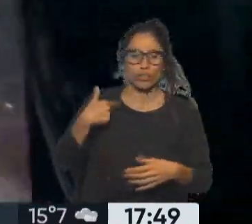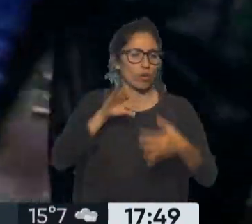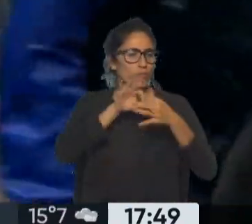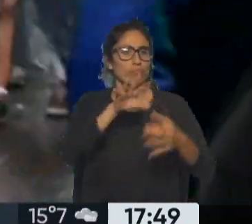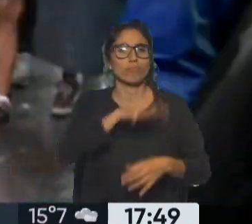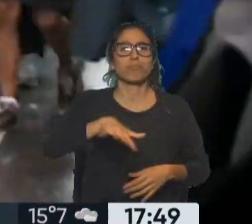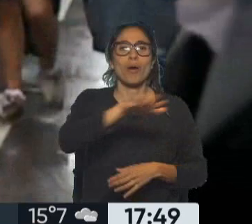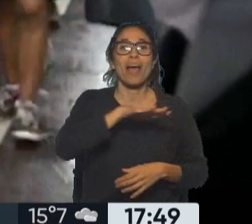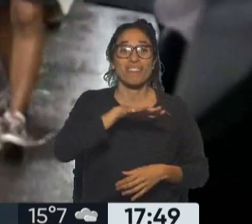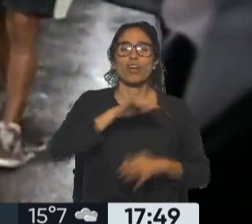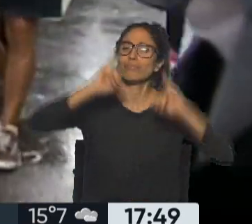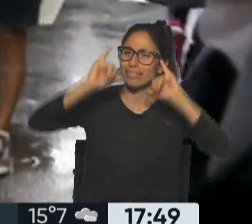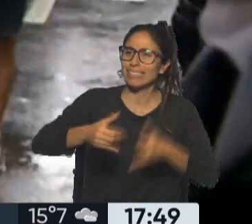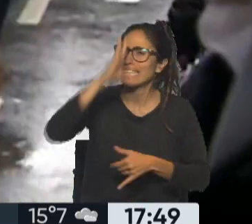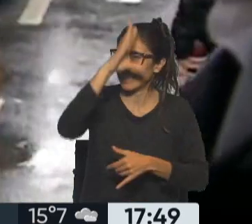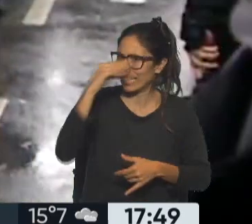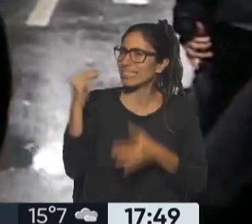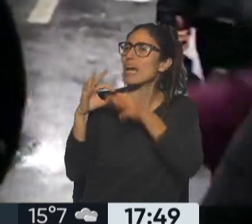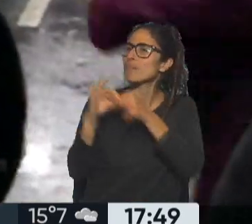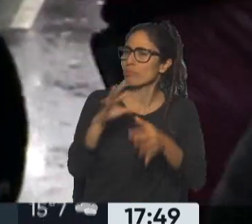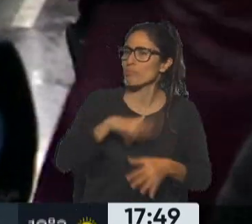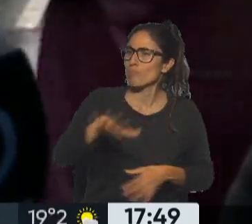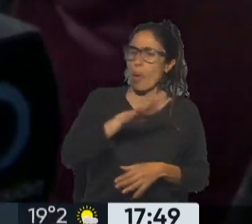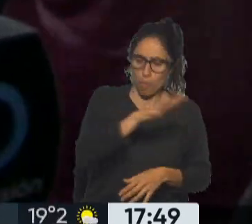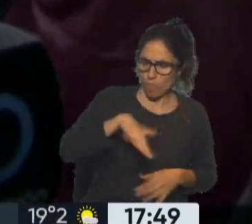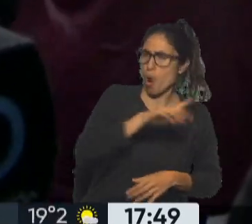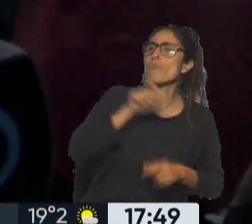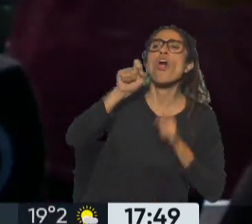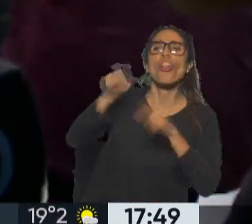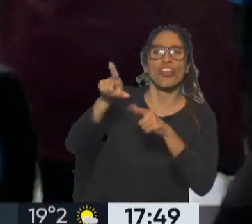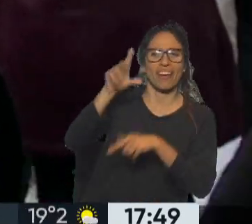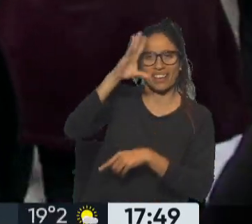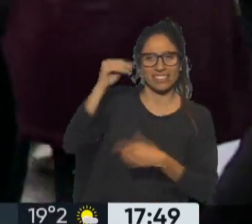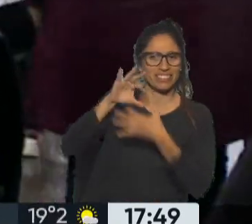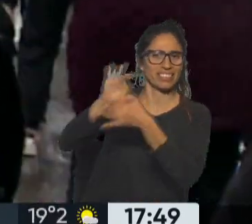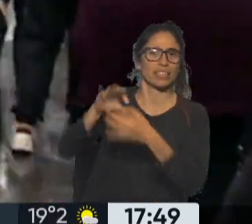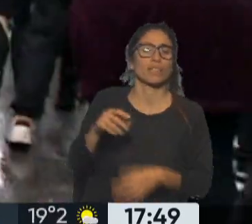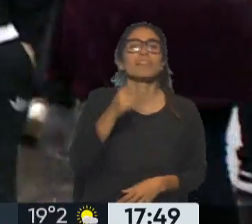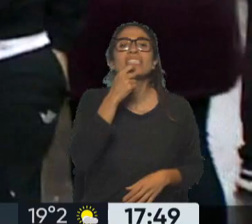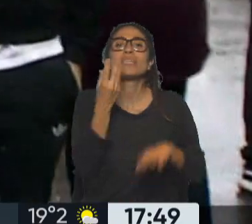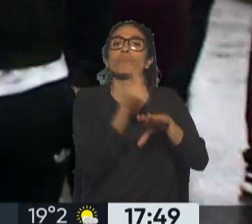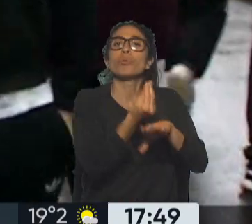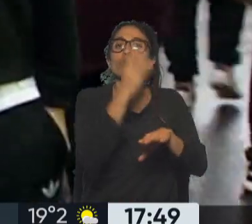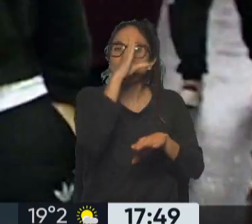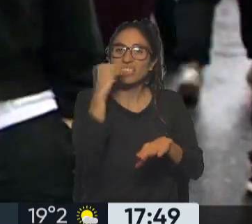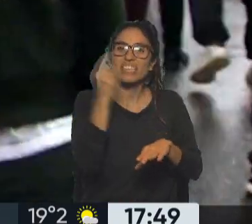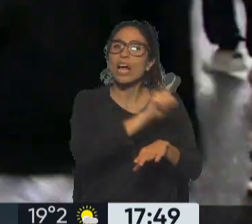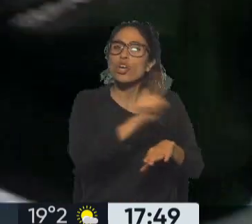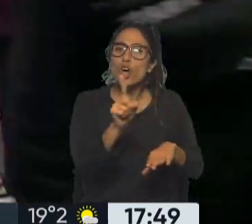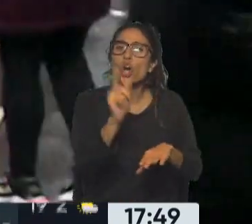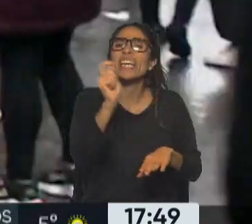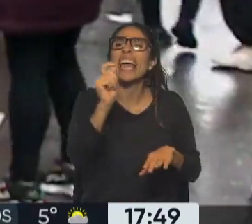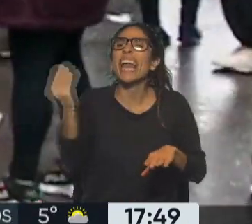ella. Vamos, Cristina, Si no te amo. Si no es Cristina la candidata del Frente de Todos, ¿quién te gustaría a vos que sea? Lo que ella